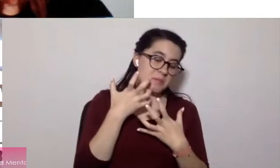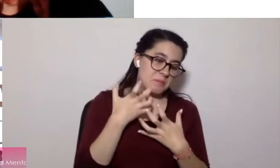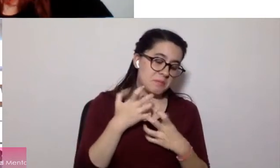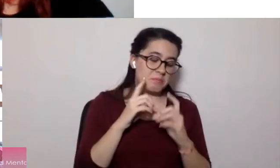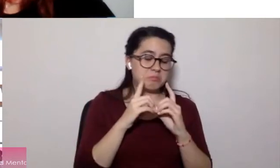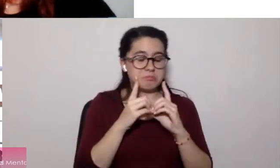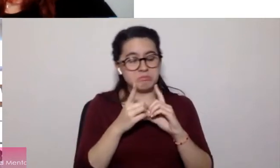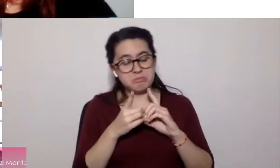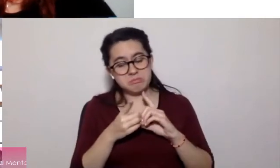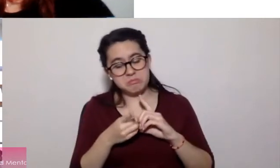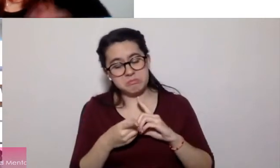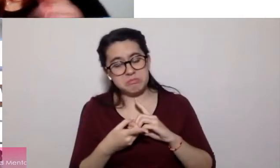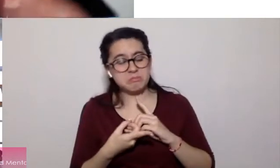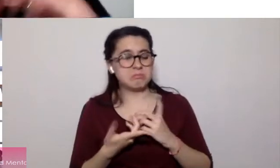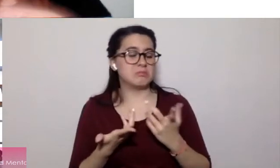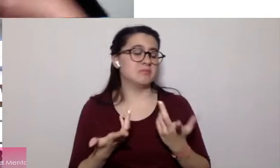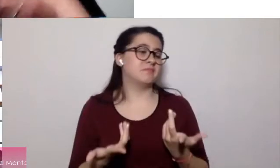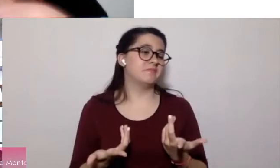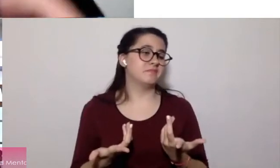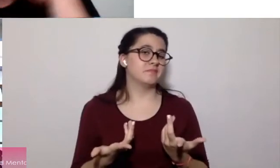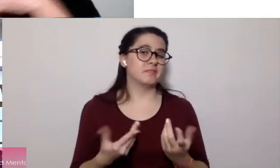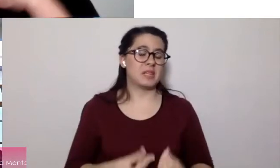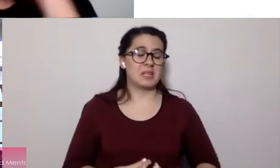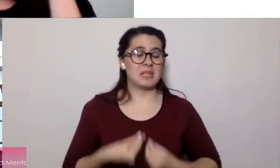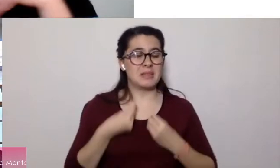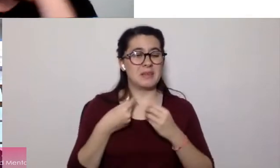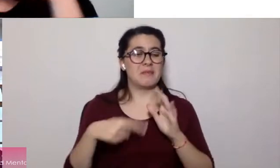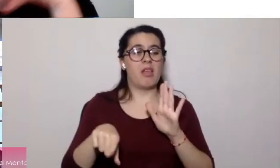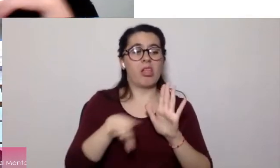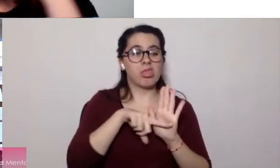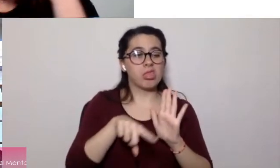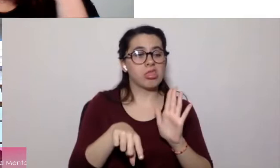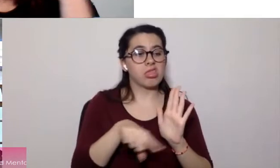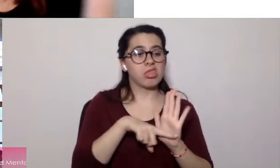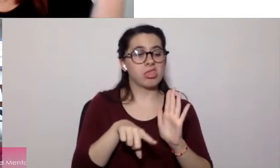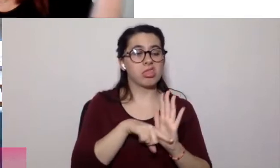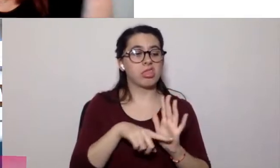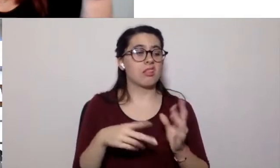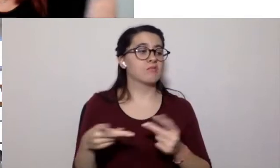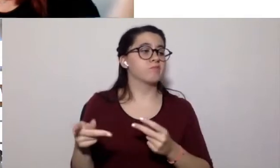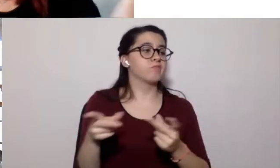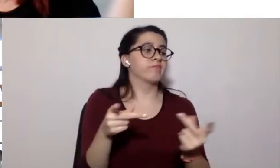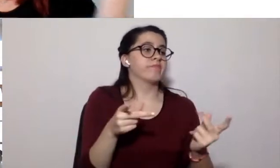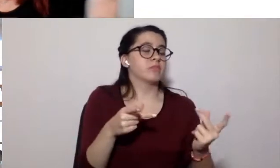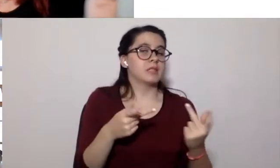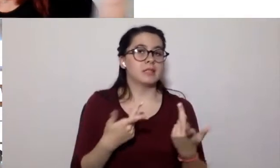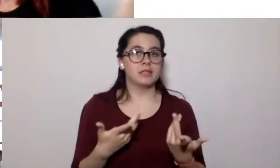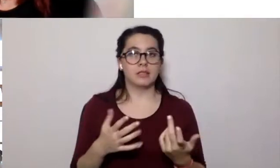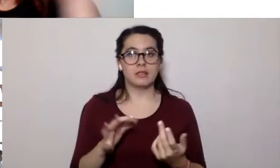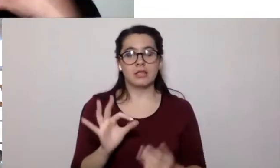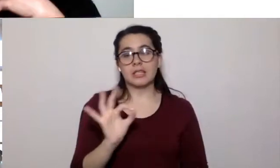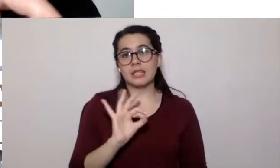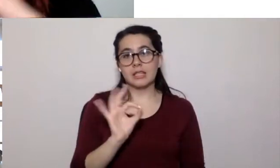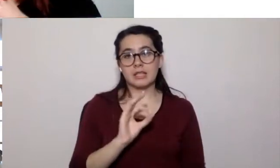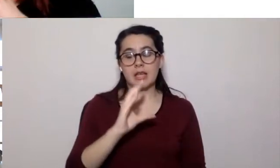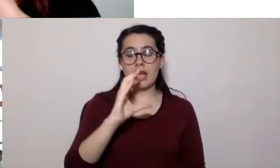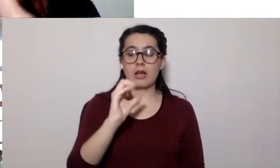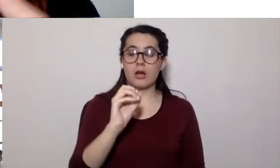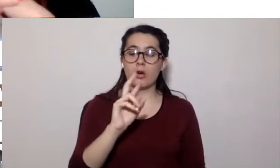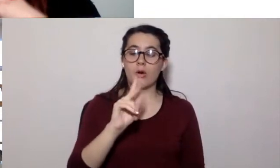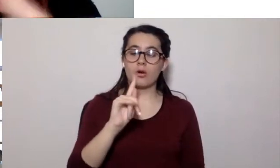estás en tu mejor momento y eso se va generando y se va acelerando, liberas más cortisol y al final tu